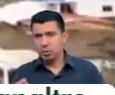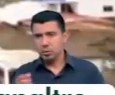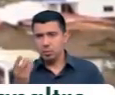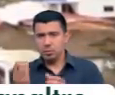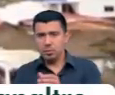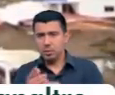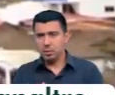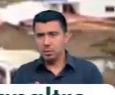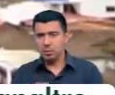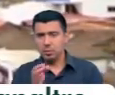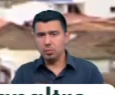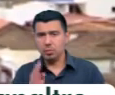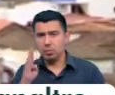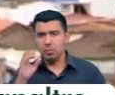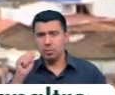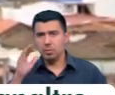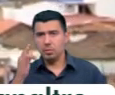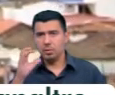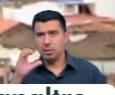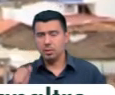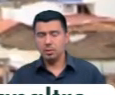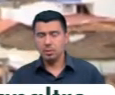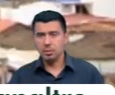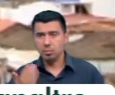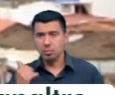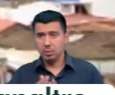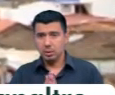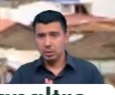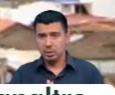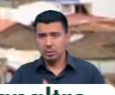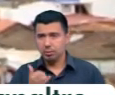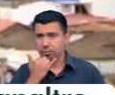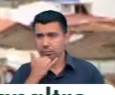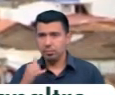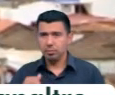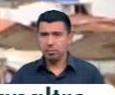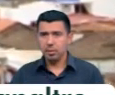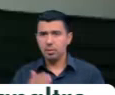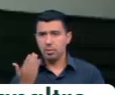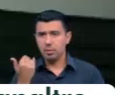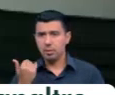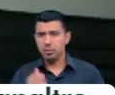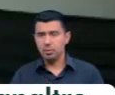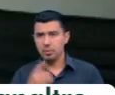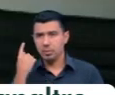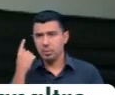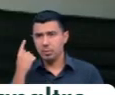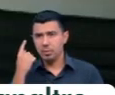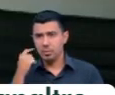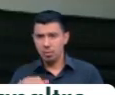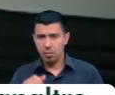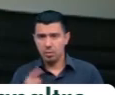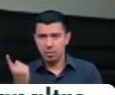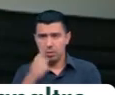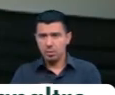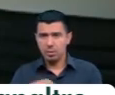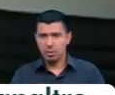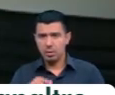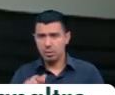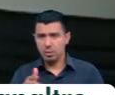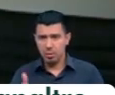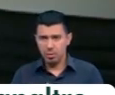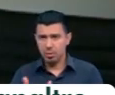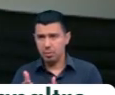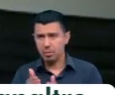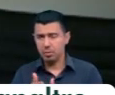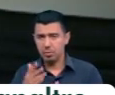pasado 12 de septiembre se registró un derrumbe que sepultó a una persona el día de hoy logramos dar paso por este corredor